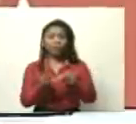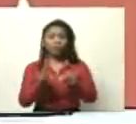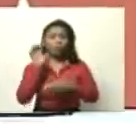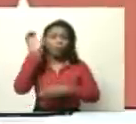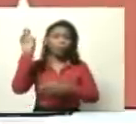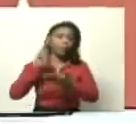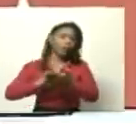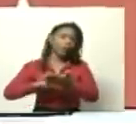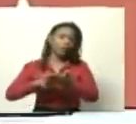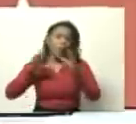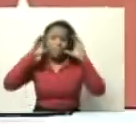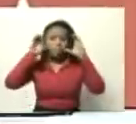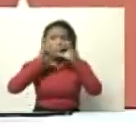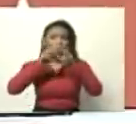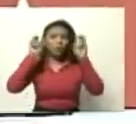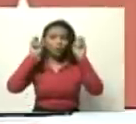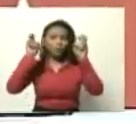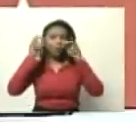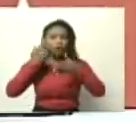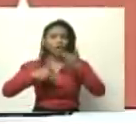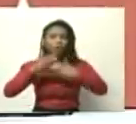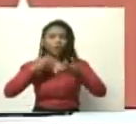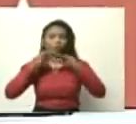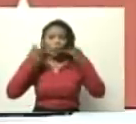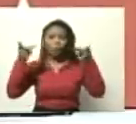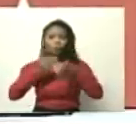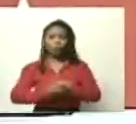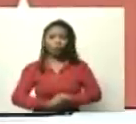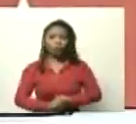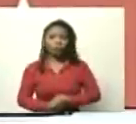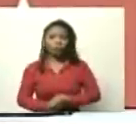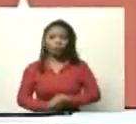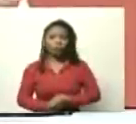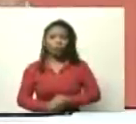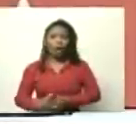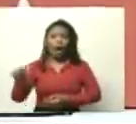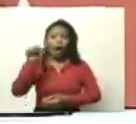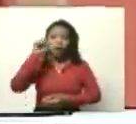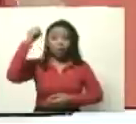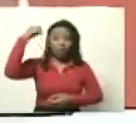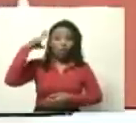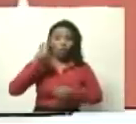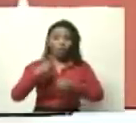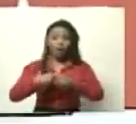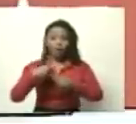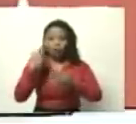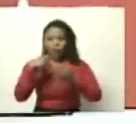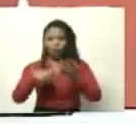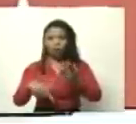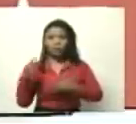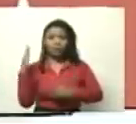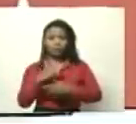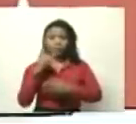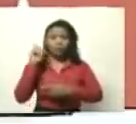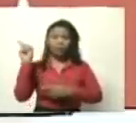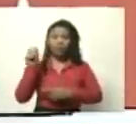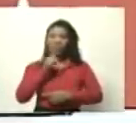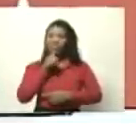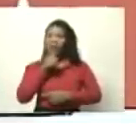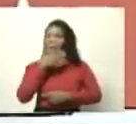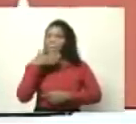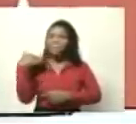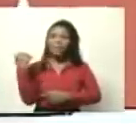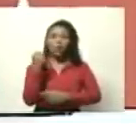soluciones, enfocarnos en el tema de los servicios públicos, agua, luz, gas, etcétera, y ahí viene todo, y eso, ¿quién